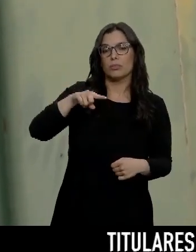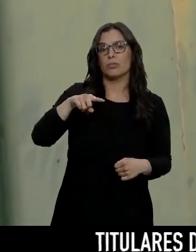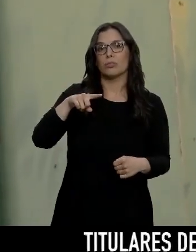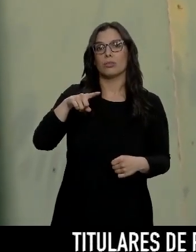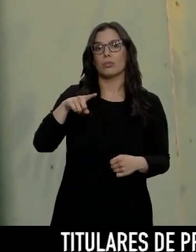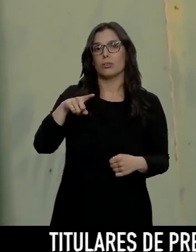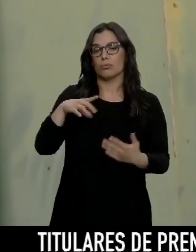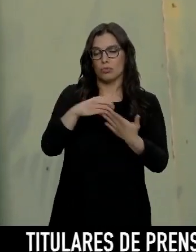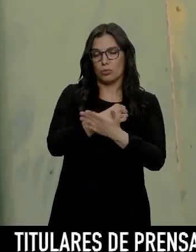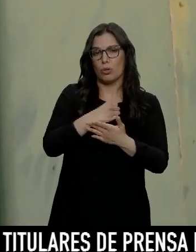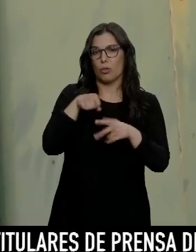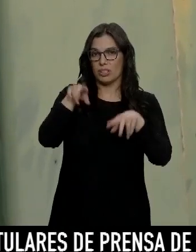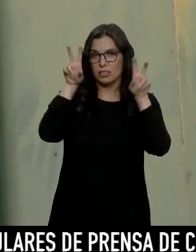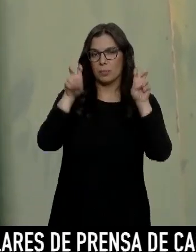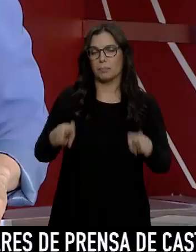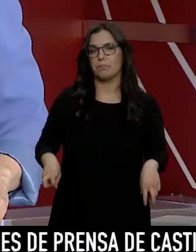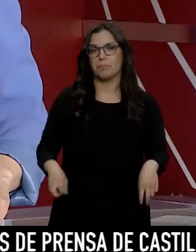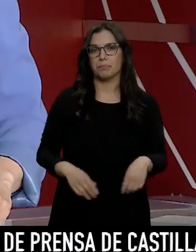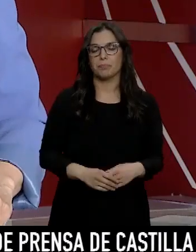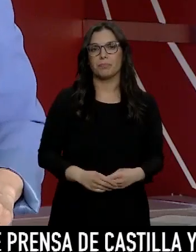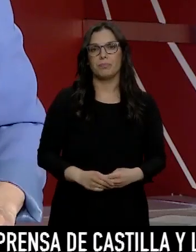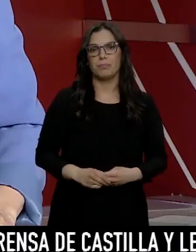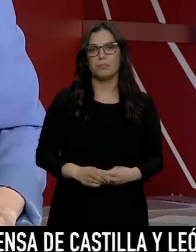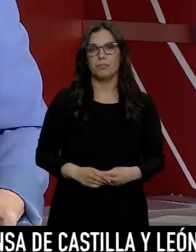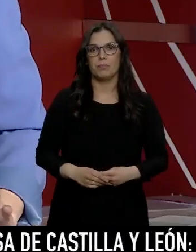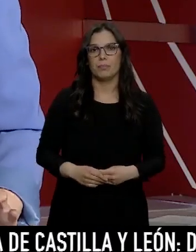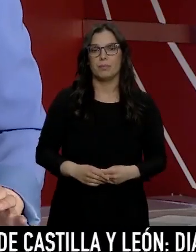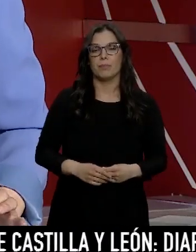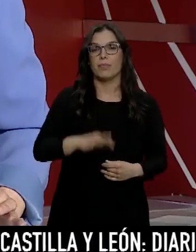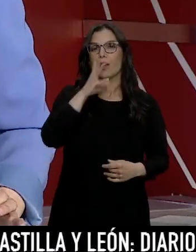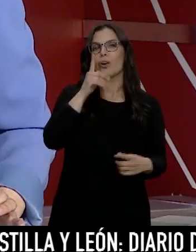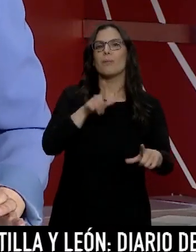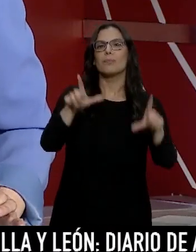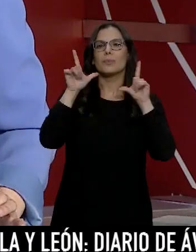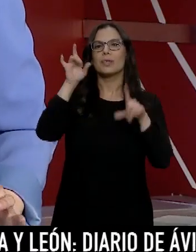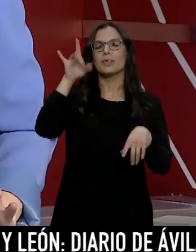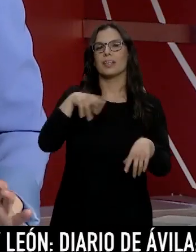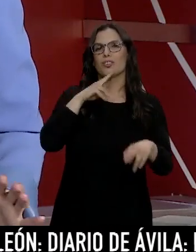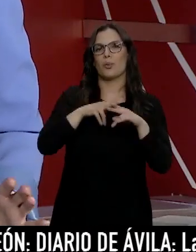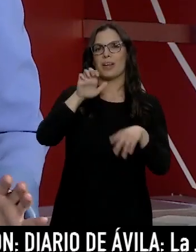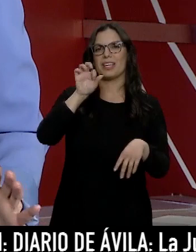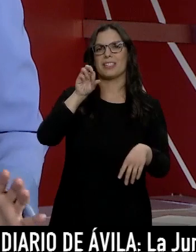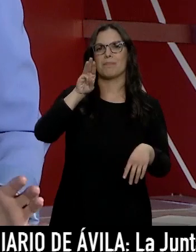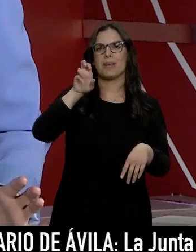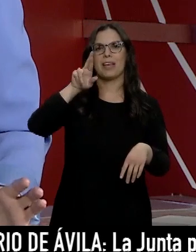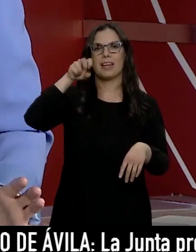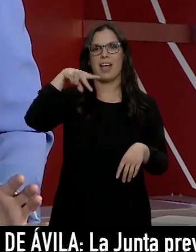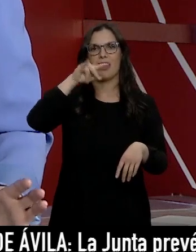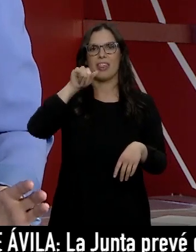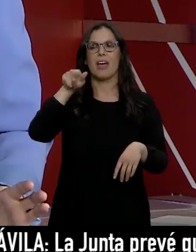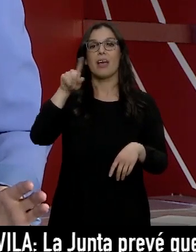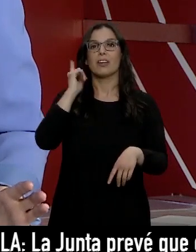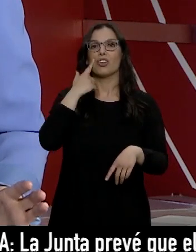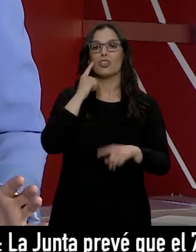y demás en este tema. Nuestra siguiente protagonista se llama Esperanza y logró dar con 8 miembros